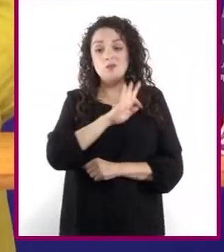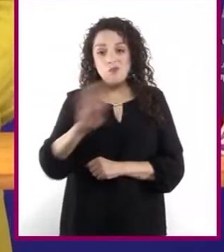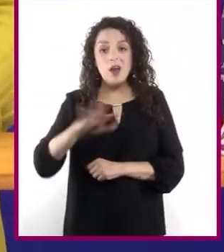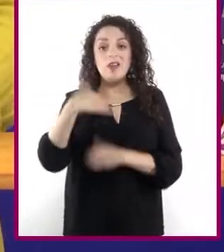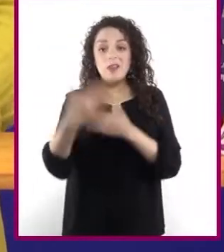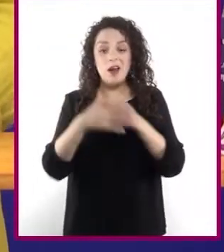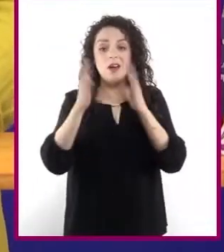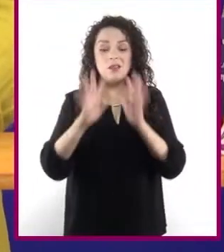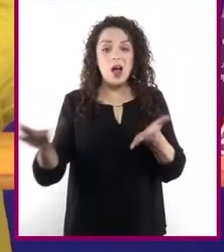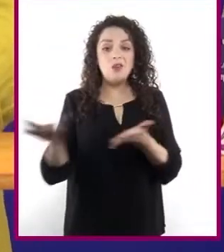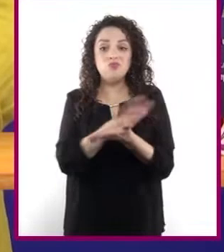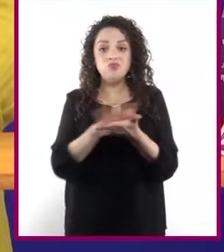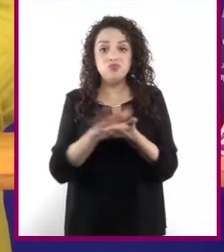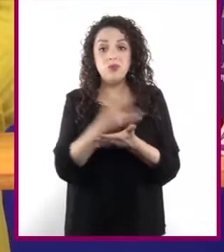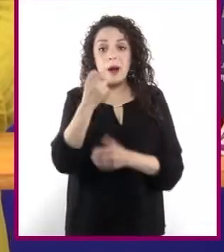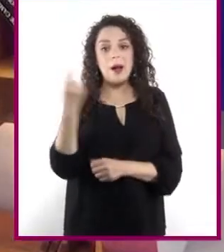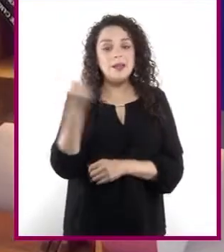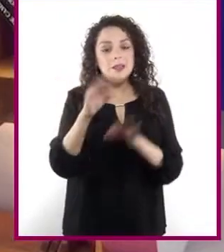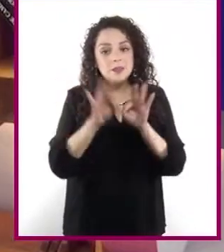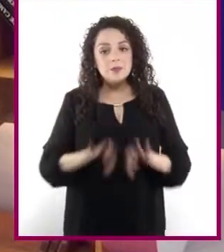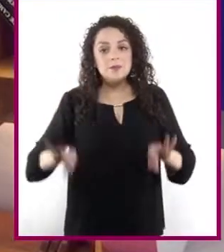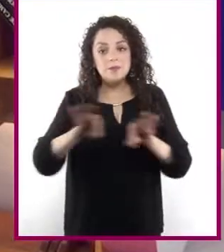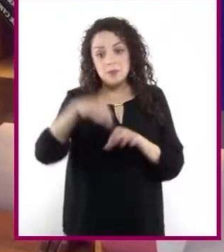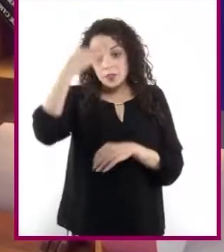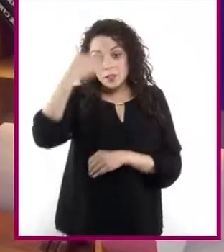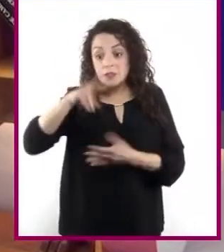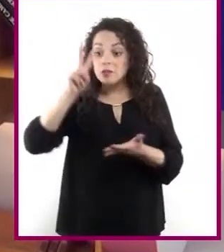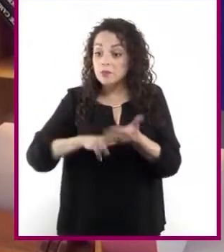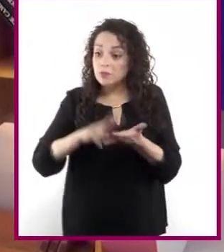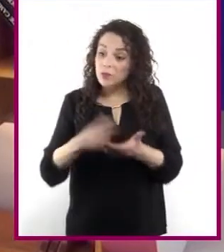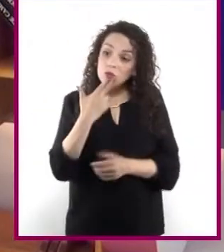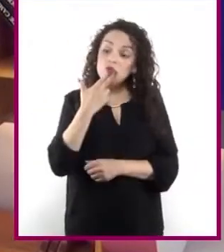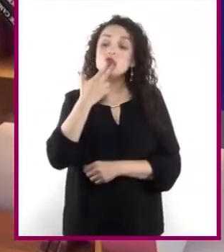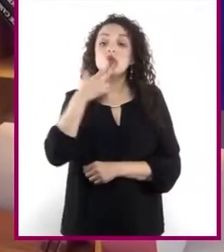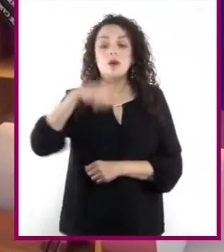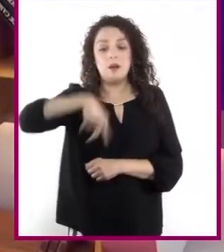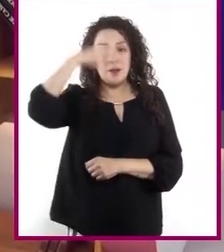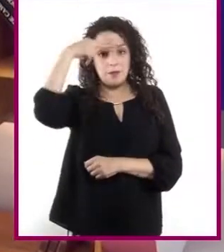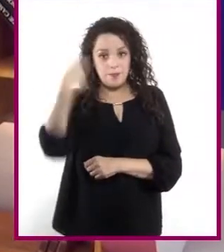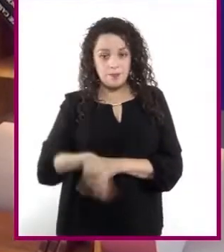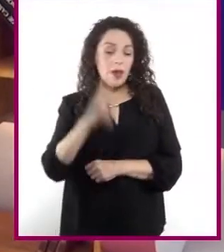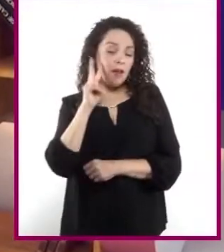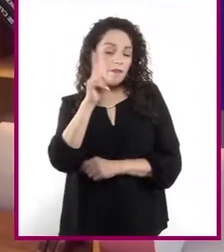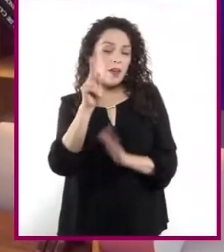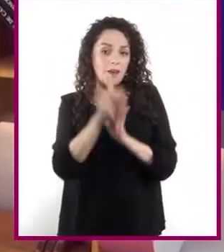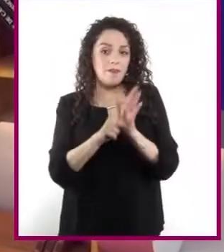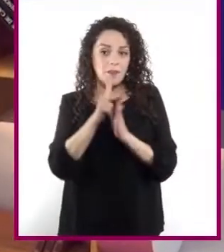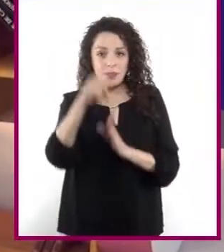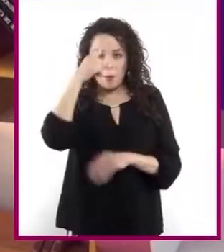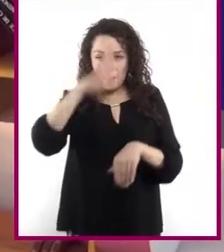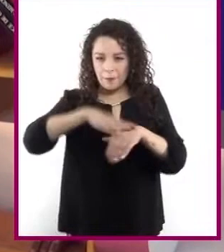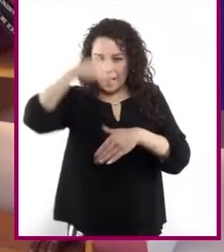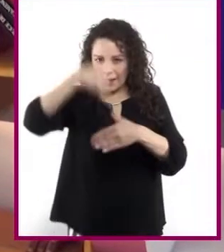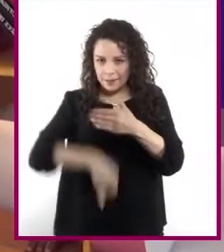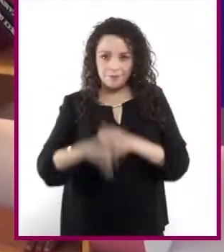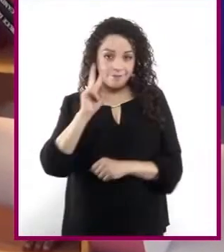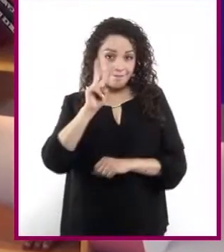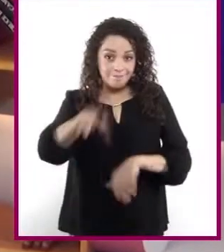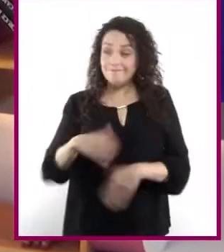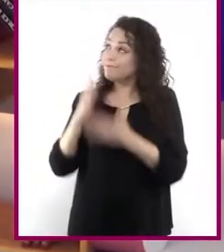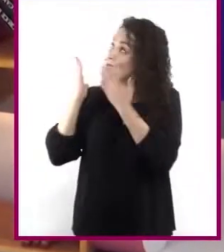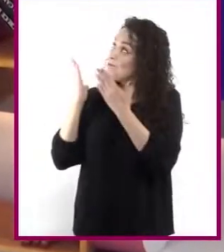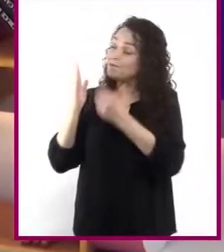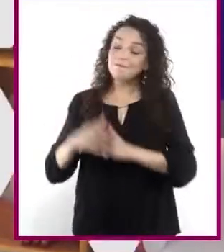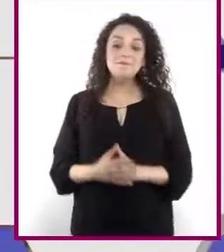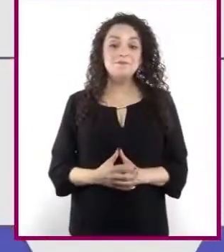es necesario hacer conciencia de su valía en el país. Veamos el siguiente video para saber más. ¡Corre